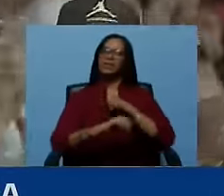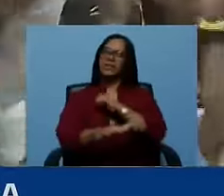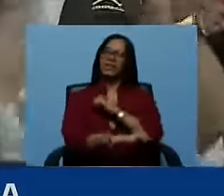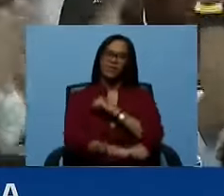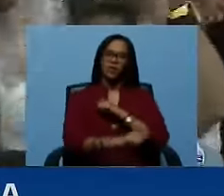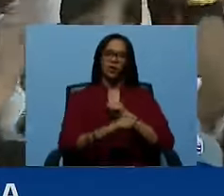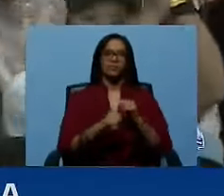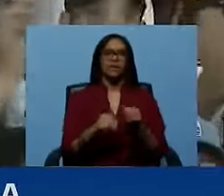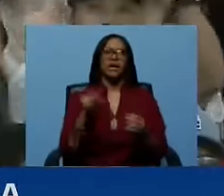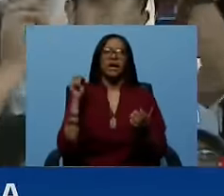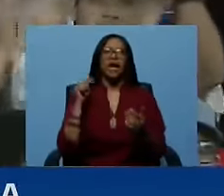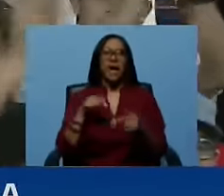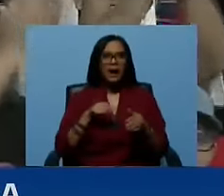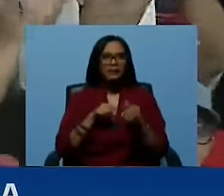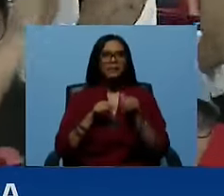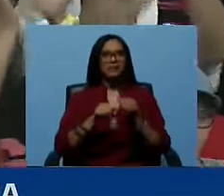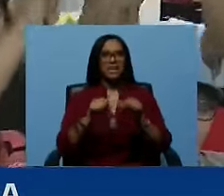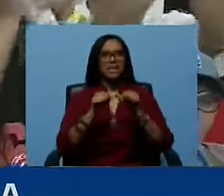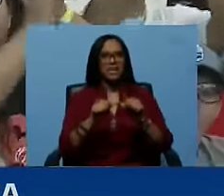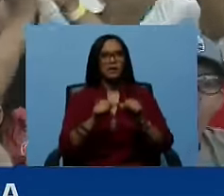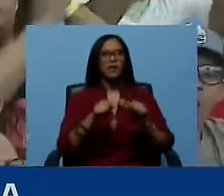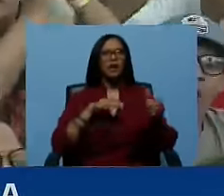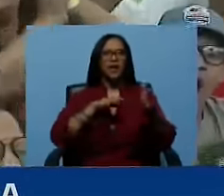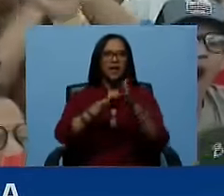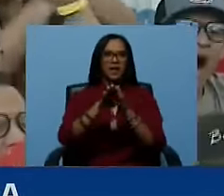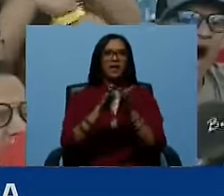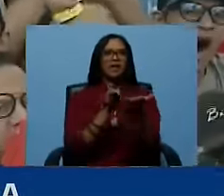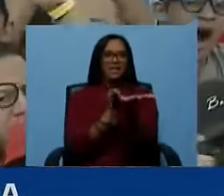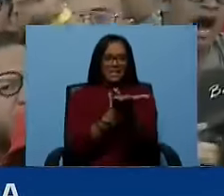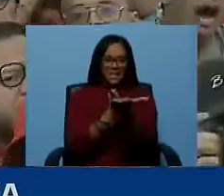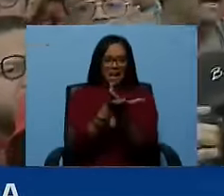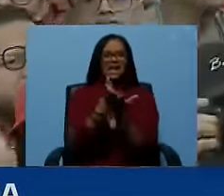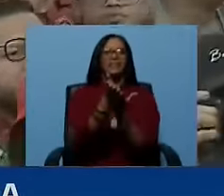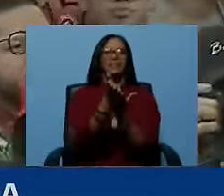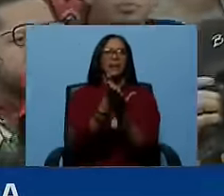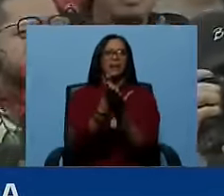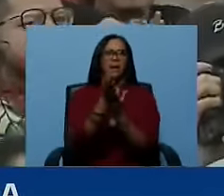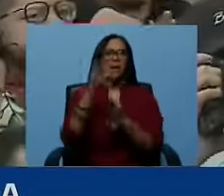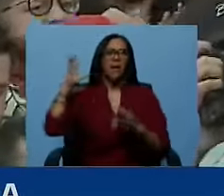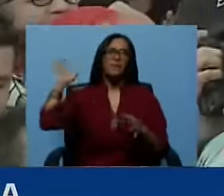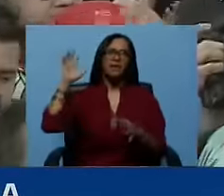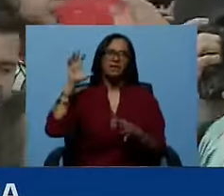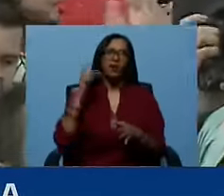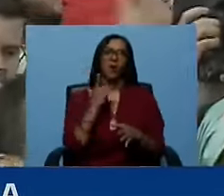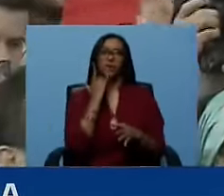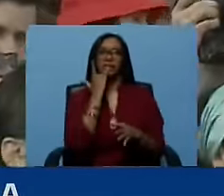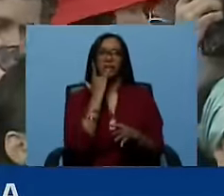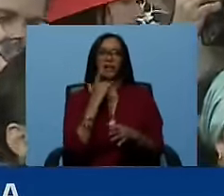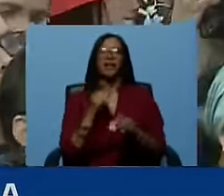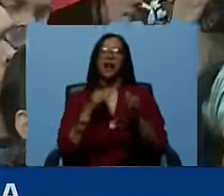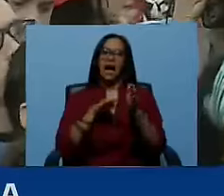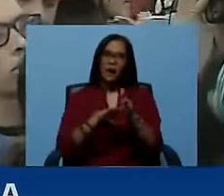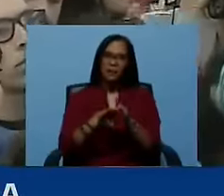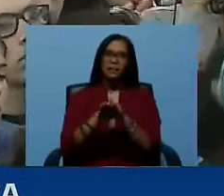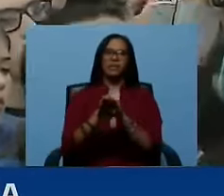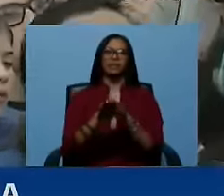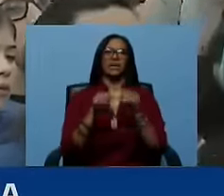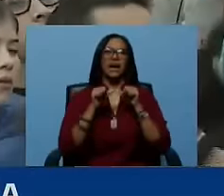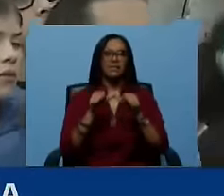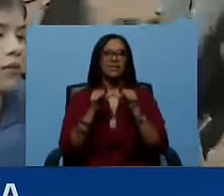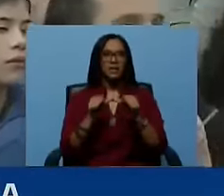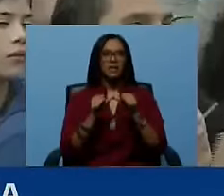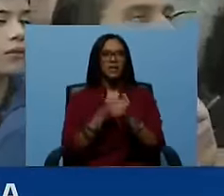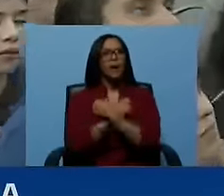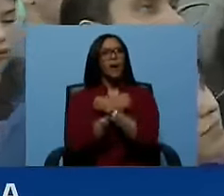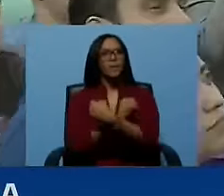traición. Ha prevalecido la lealtad, valiente y patriota lealtad. Ha prevalecido el amor más grande por la